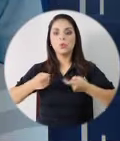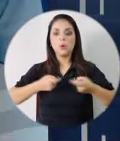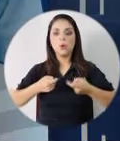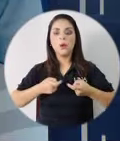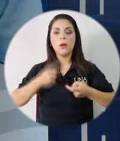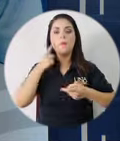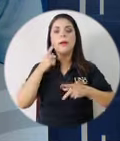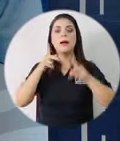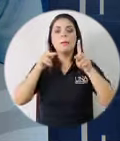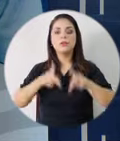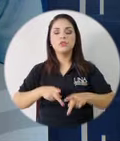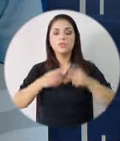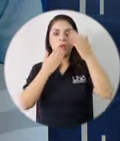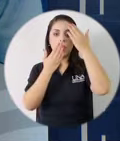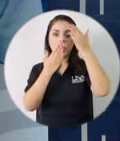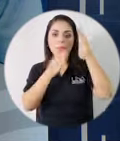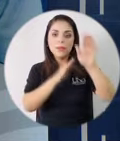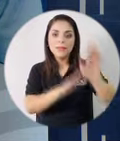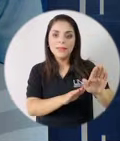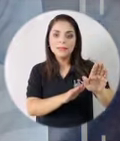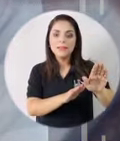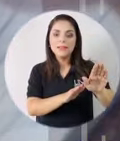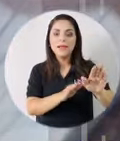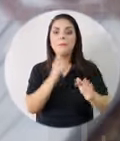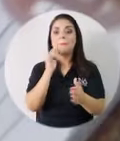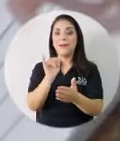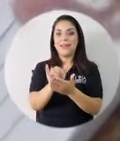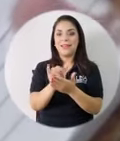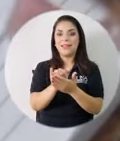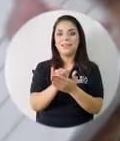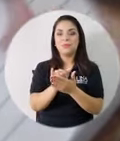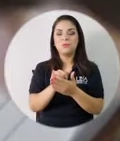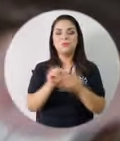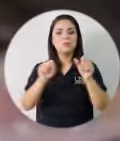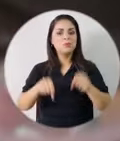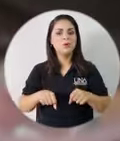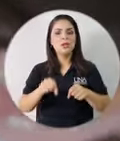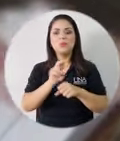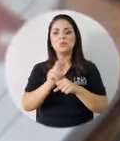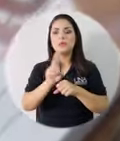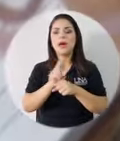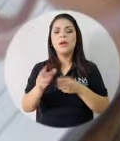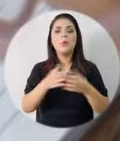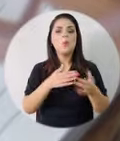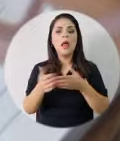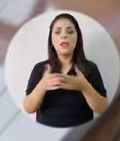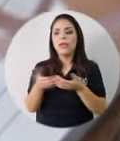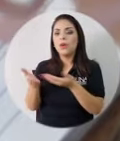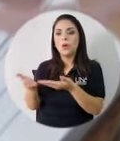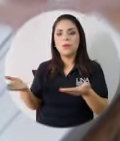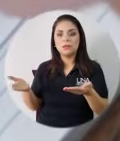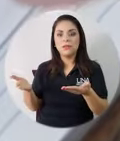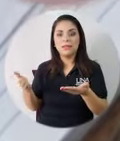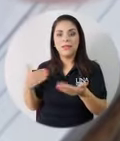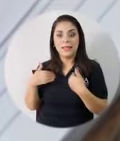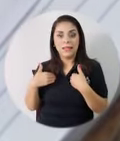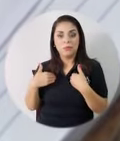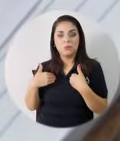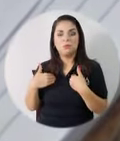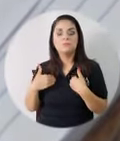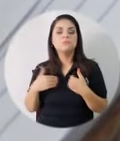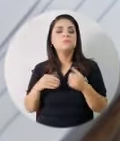ejercer control para ser personas obedientes y para eso podemos utilizar cualquier tipo de instrumento